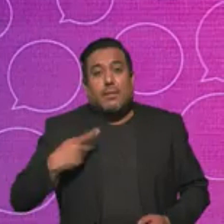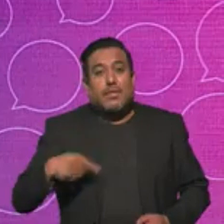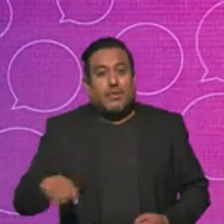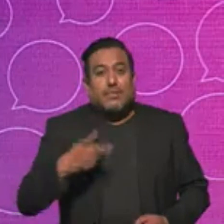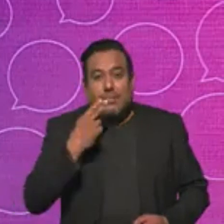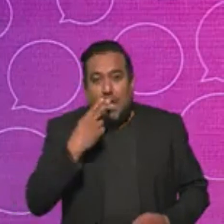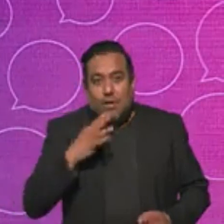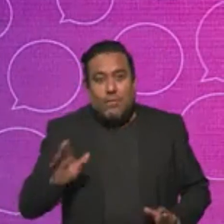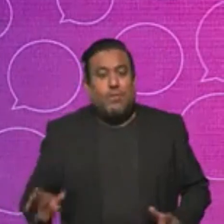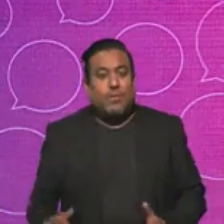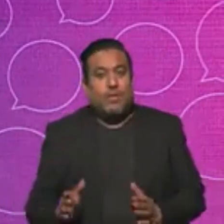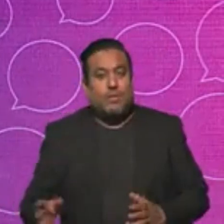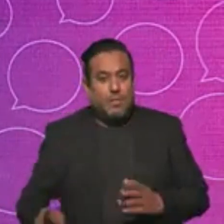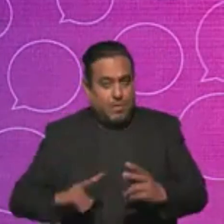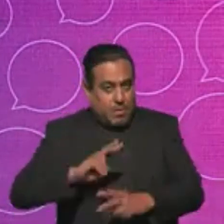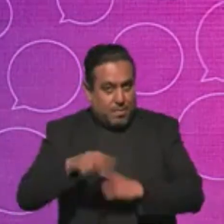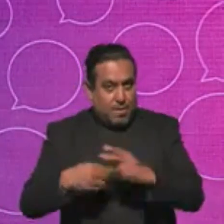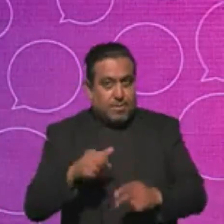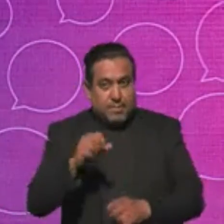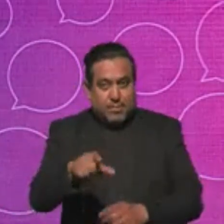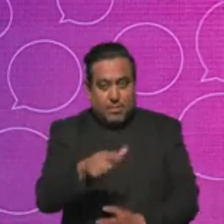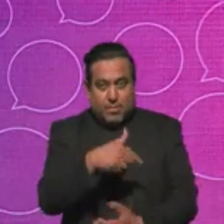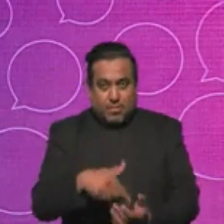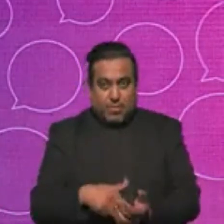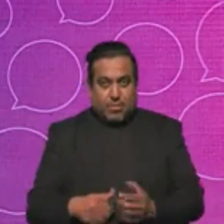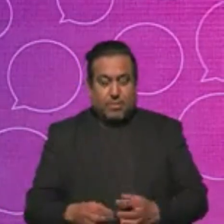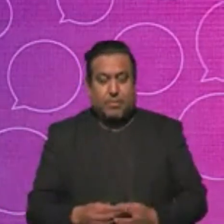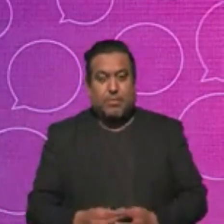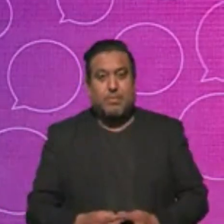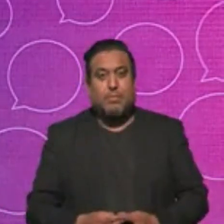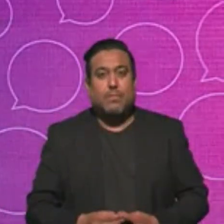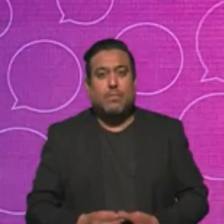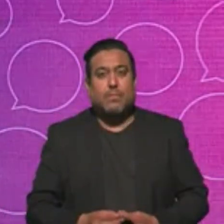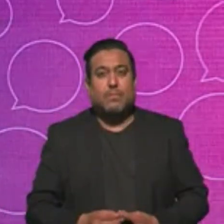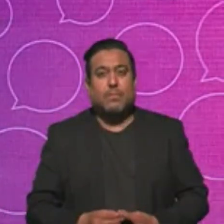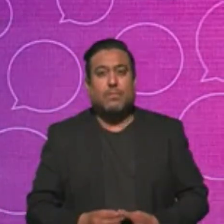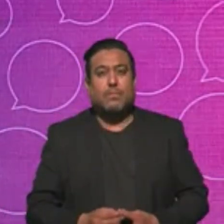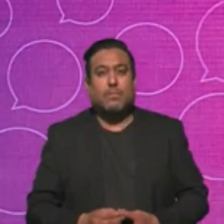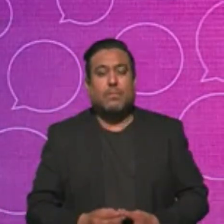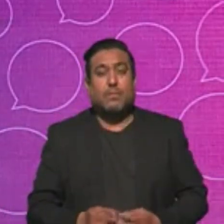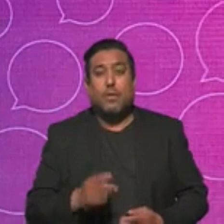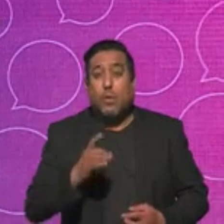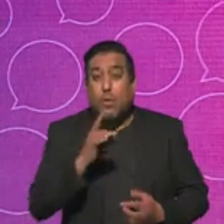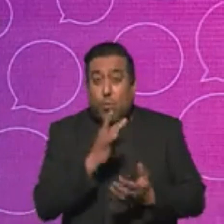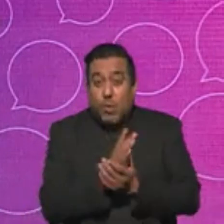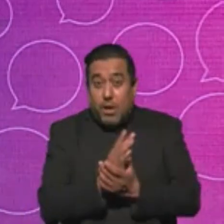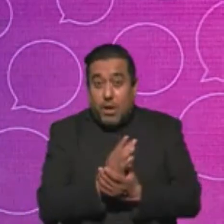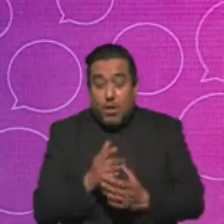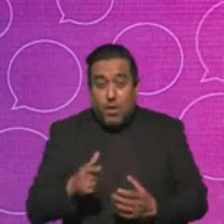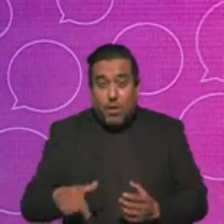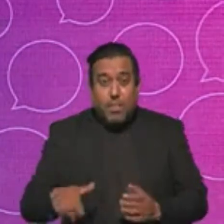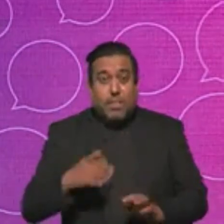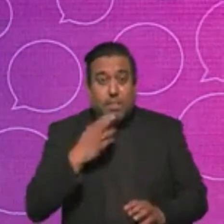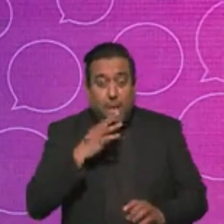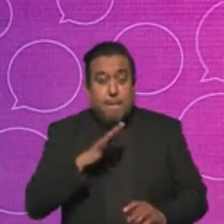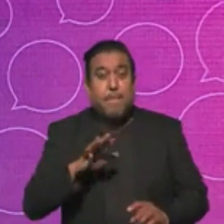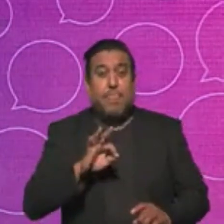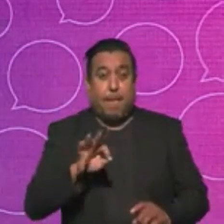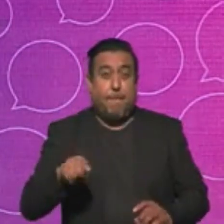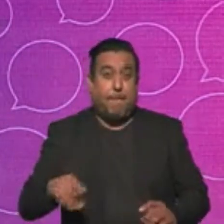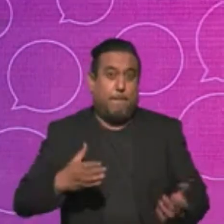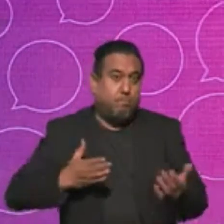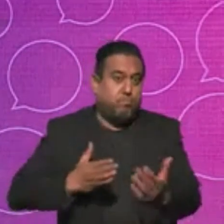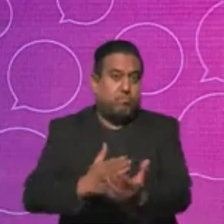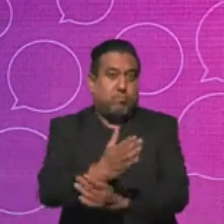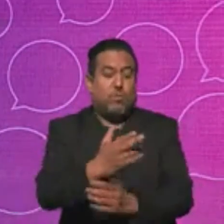gente a que vaya a esos lugares pero no es nada más quitar el el costo del acceso sino también facilitar el uso de instalaciones hoy por